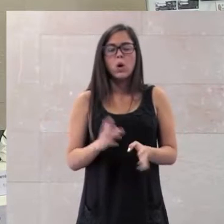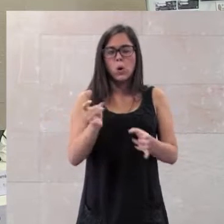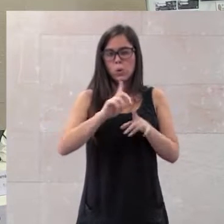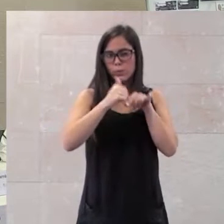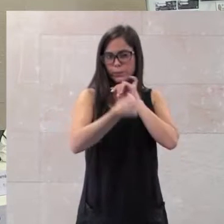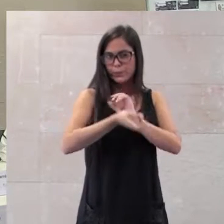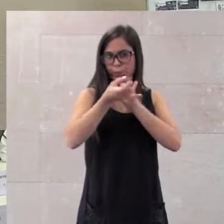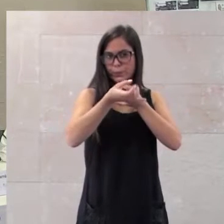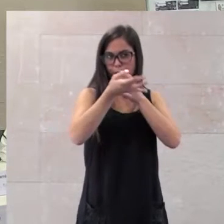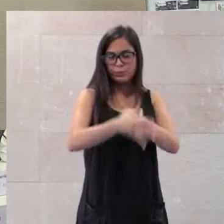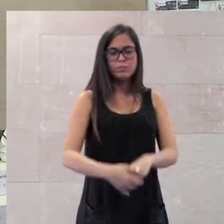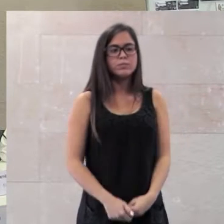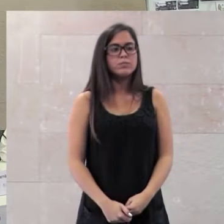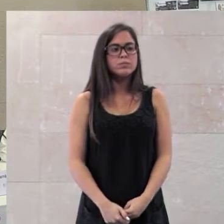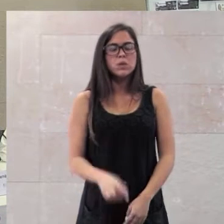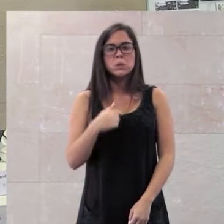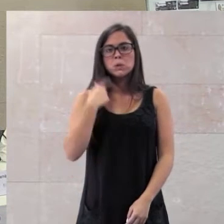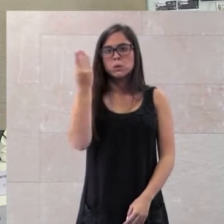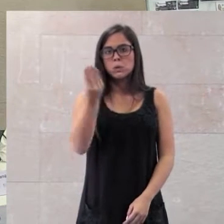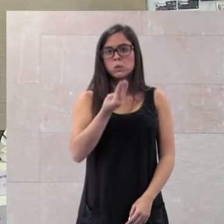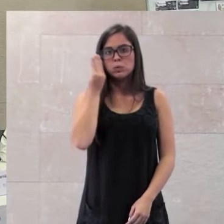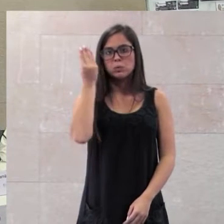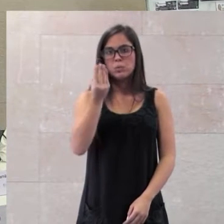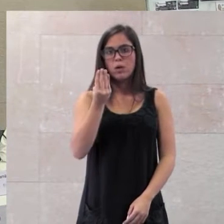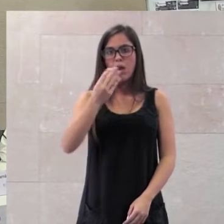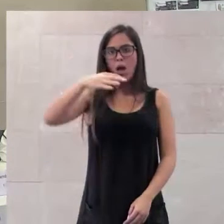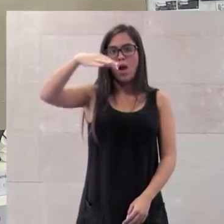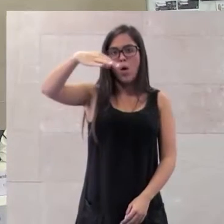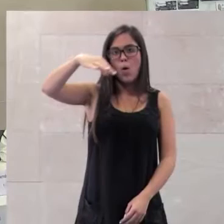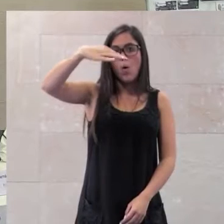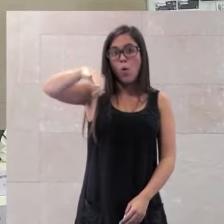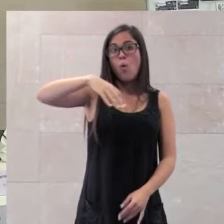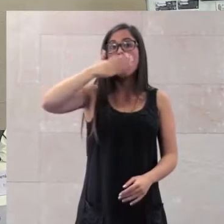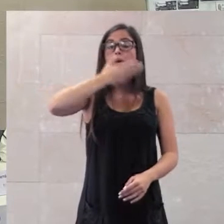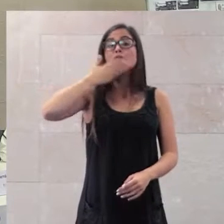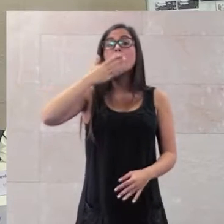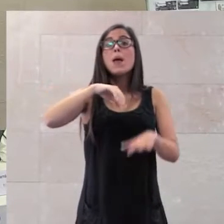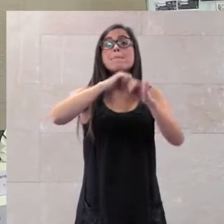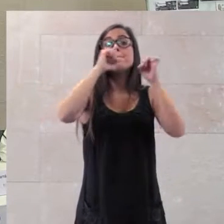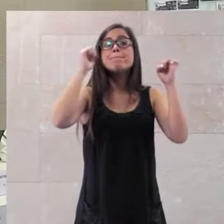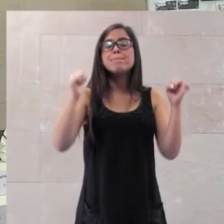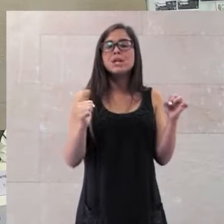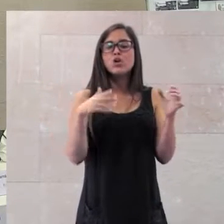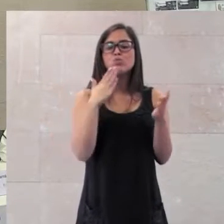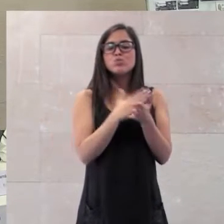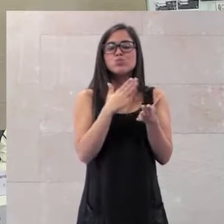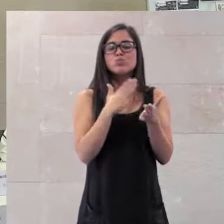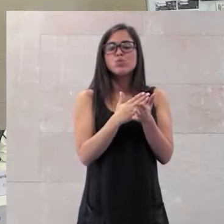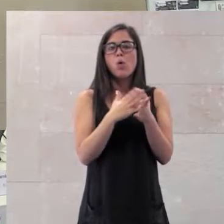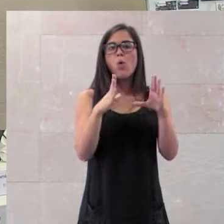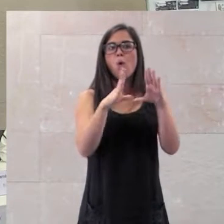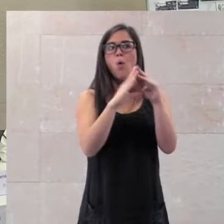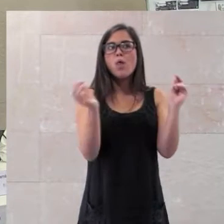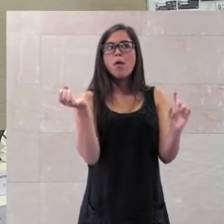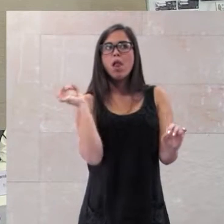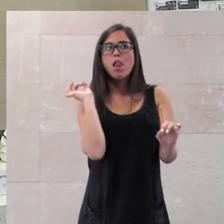luego. Y yo creo que la única escuela de empoderamiento que ha ido a llevar sus cursos a la universidad es